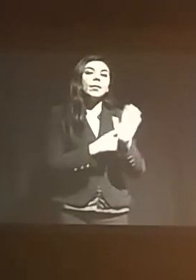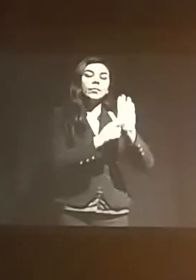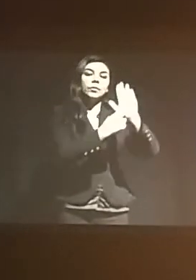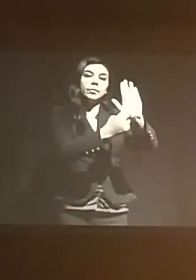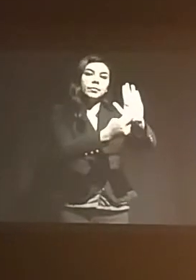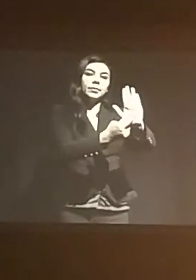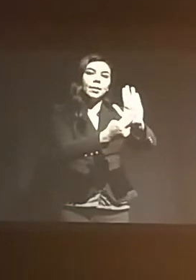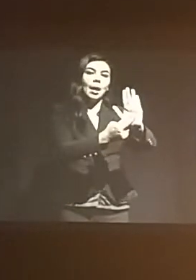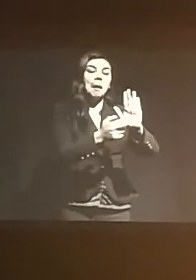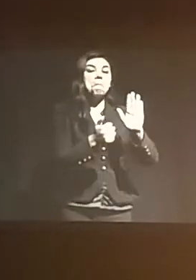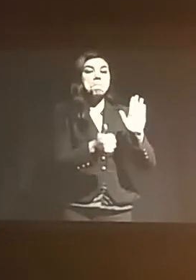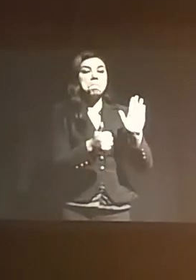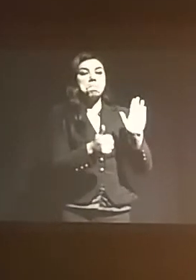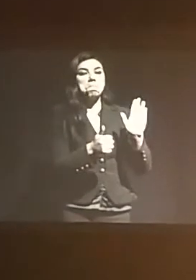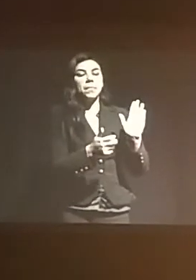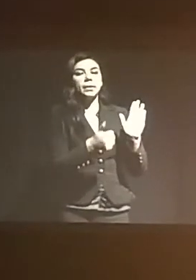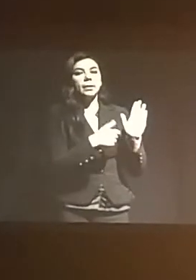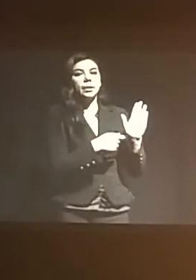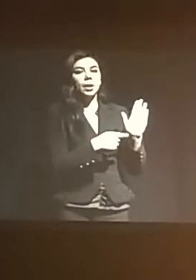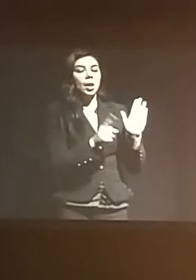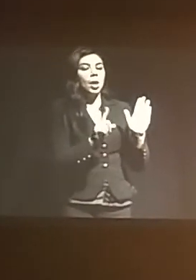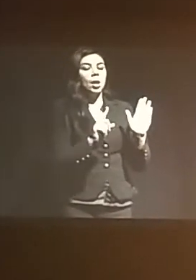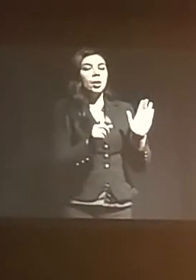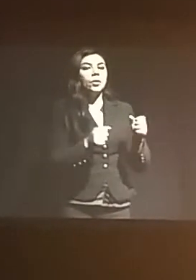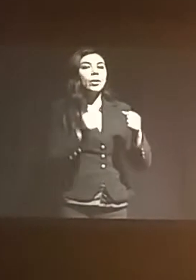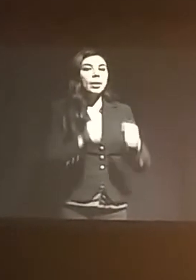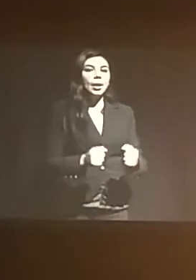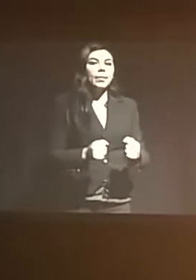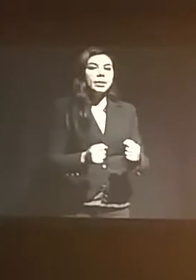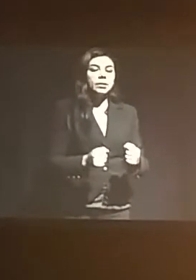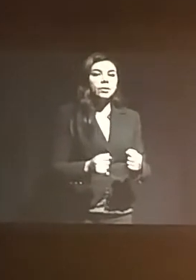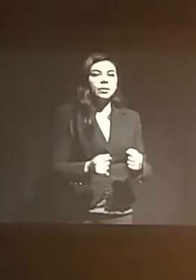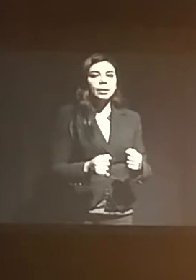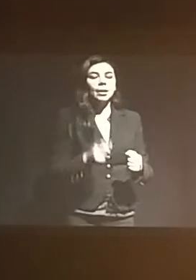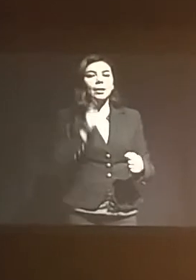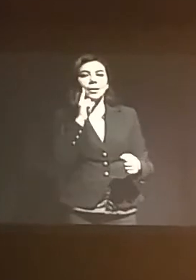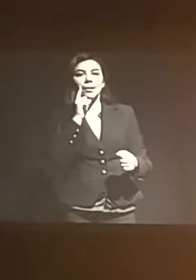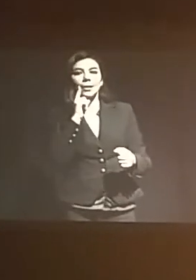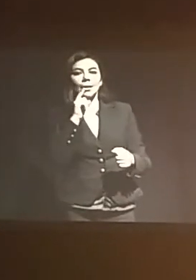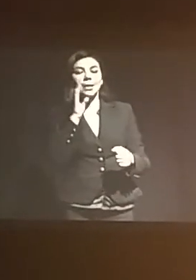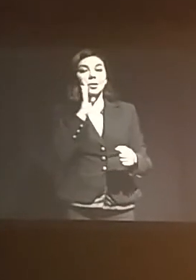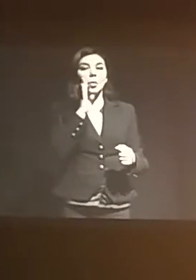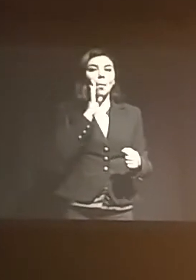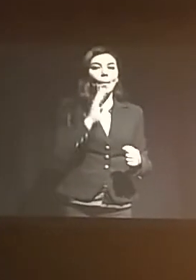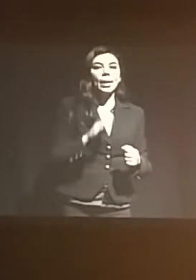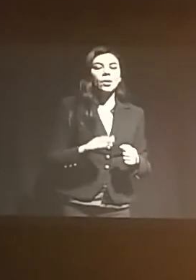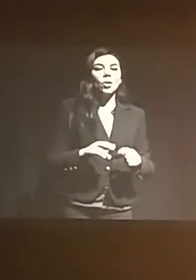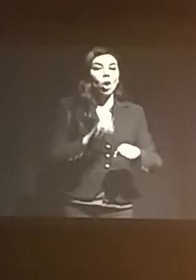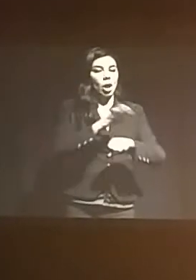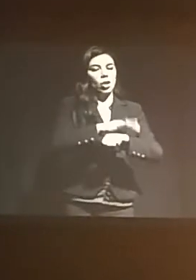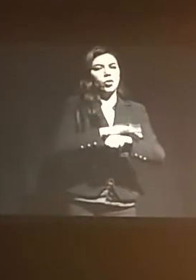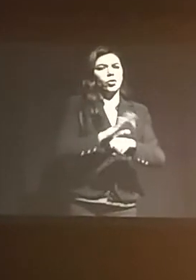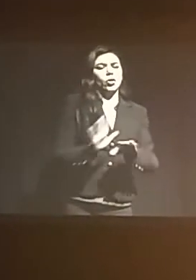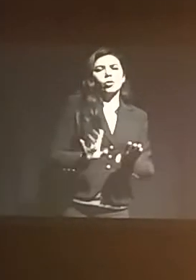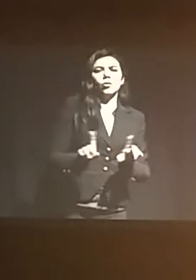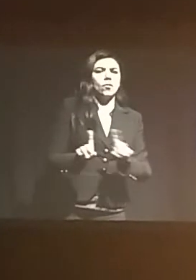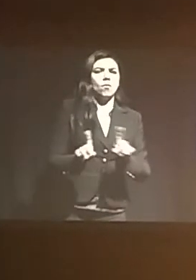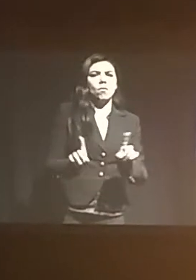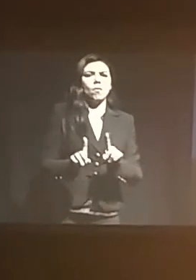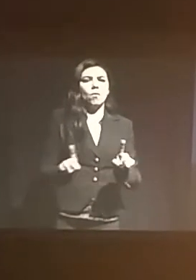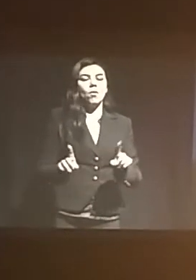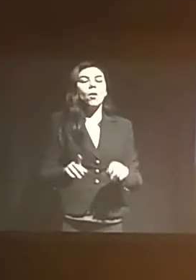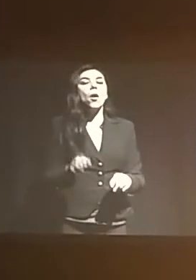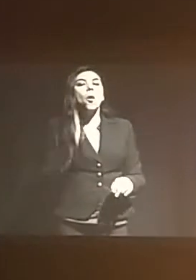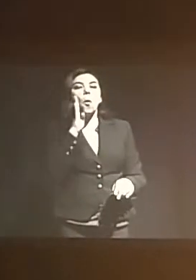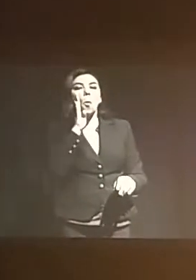atractivo. O sea, no es que el cliente tenga que ser una persona que el bañito clínico. Mira, el baño está a la derecha, un baño